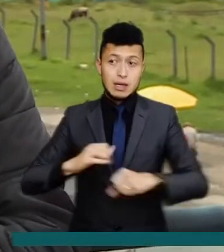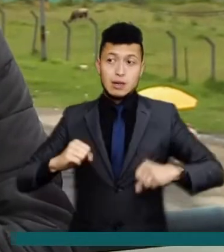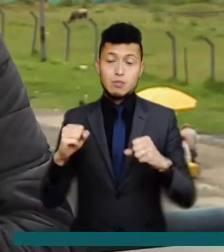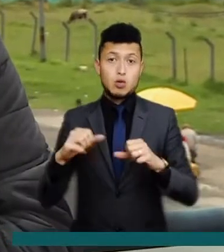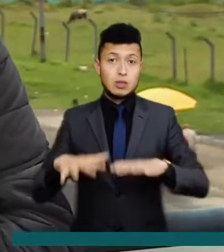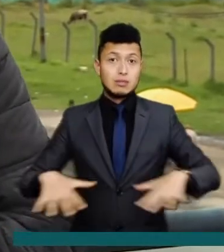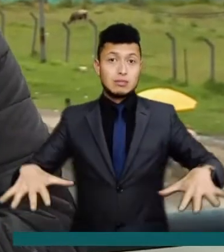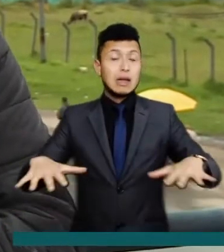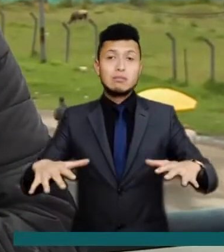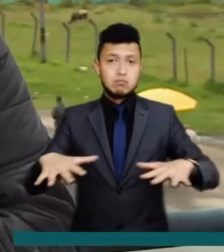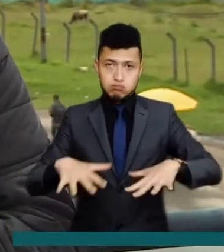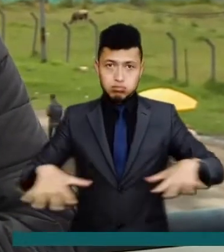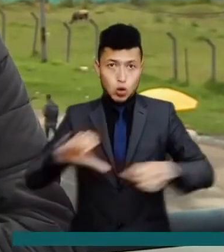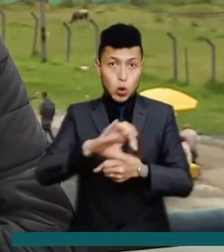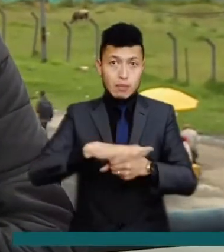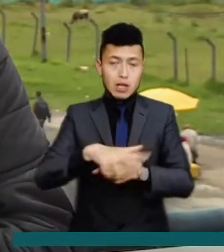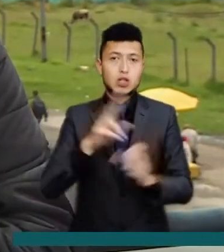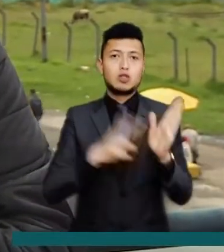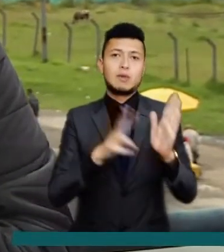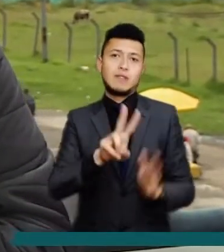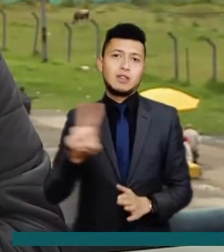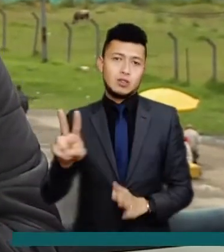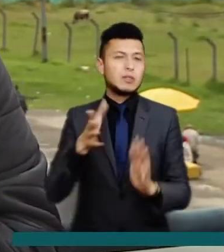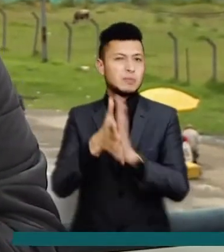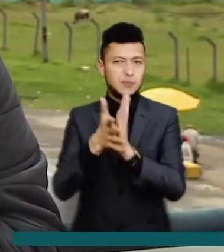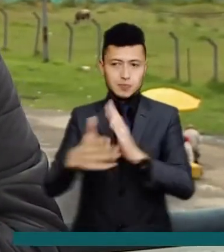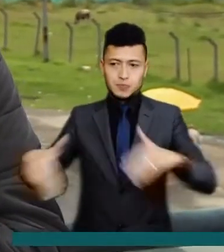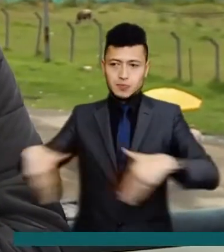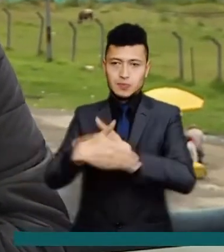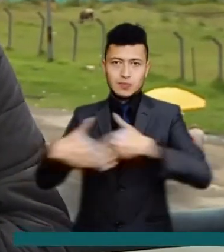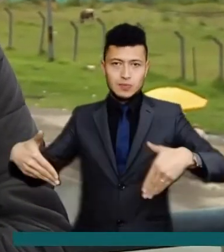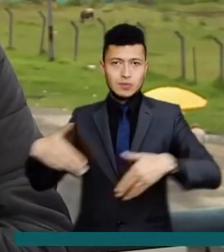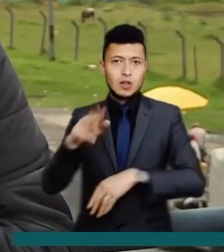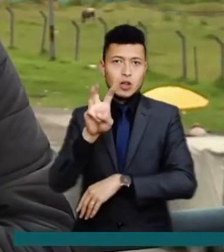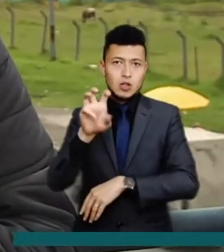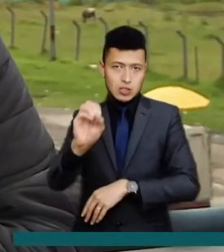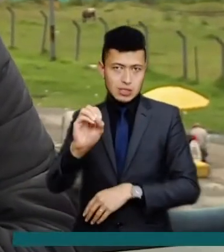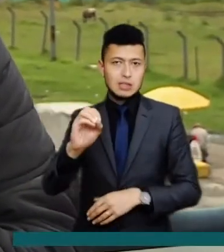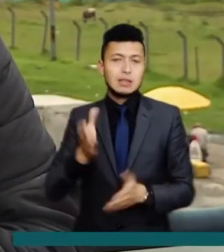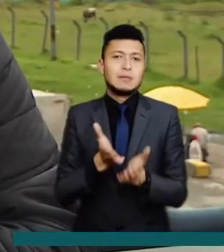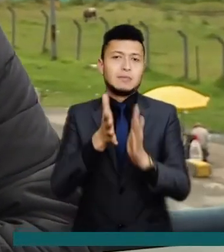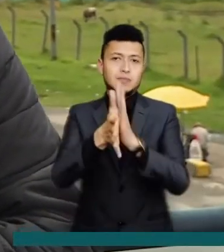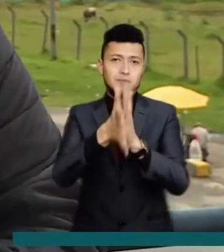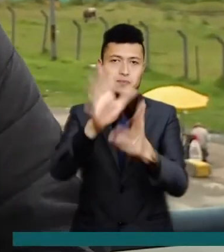el 2022. Desde el corredor vial de la calle 80, Edixon Ruiz, enlace 13.